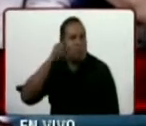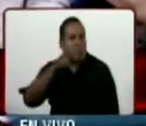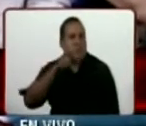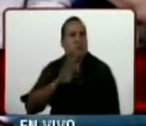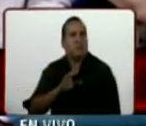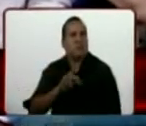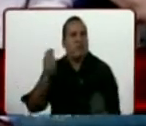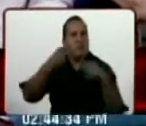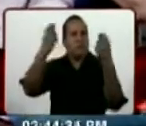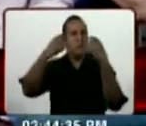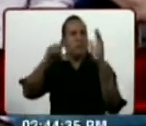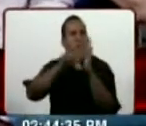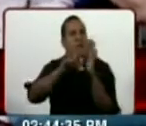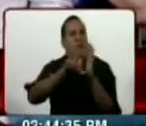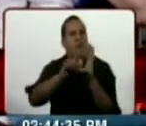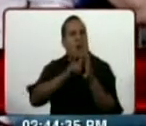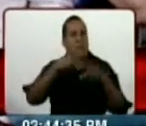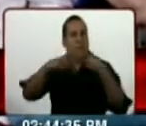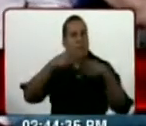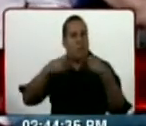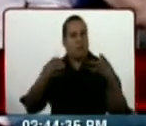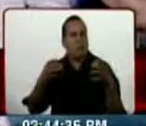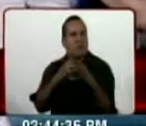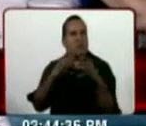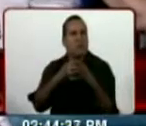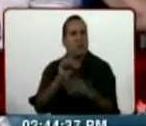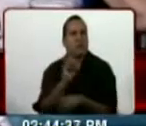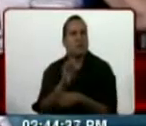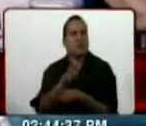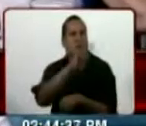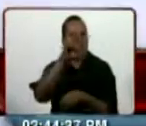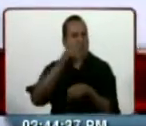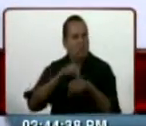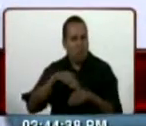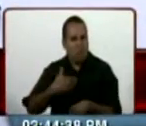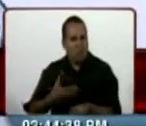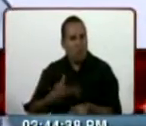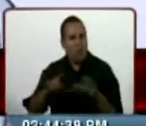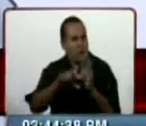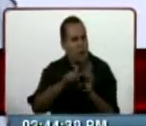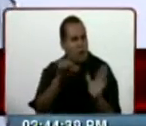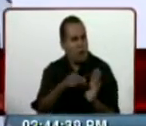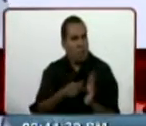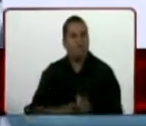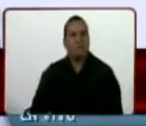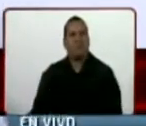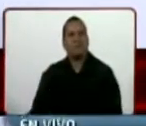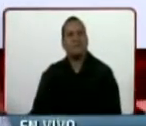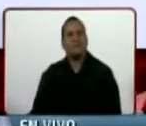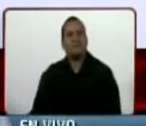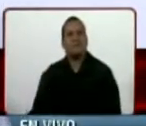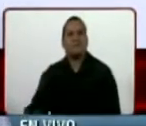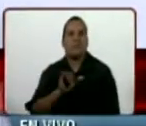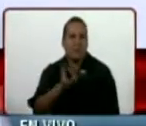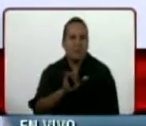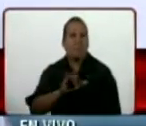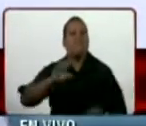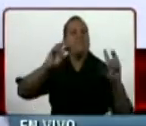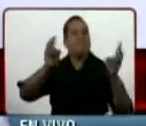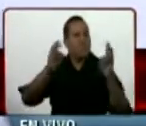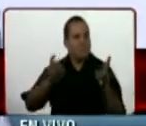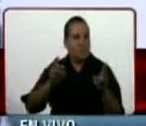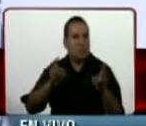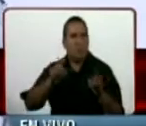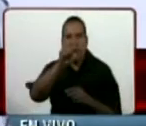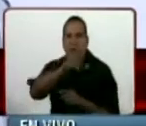promoción de una ley de partidos políticos en el seno de la Asamblea? Muchas gracias. Sobre ese tema hubo mucho extremismo, porque